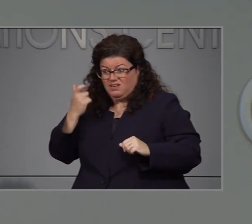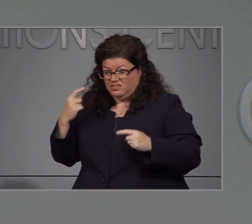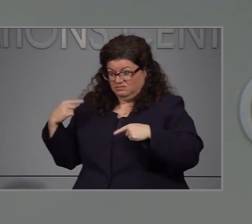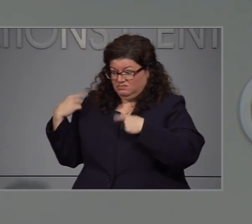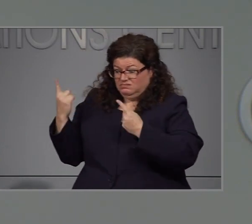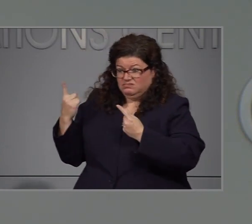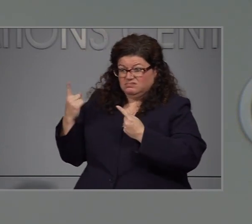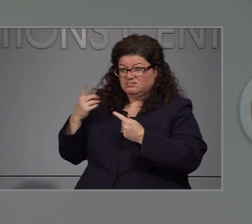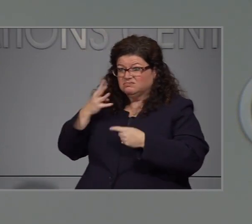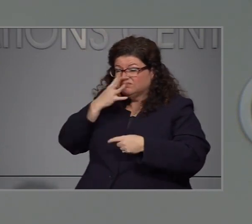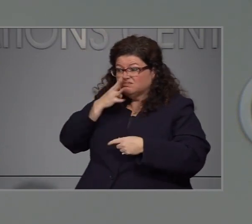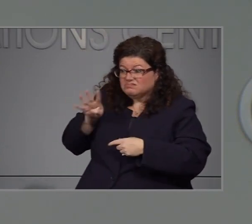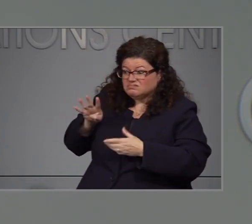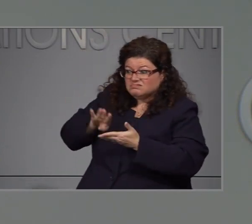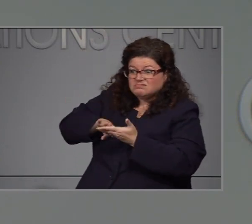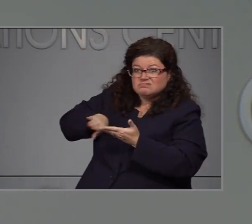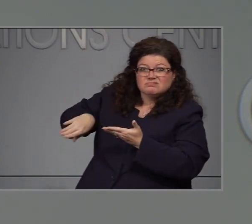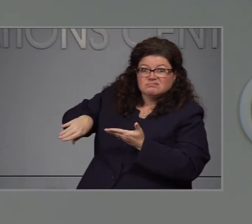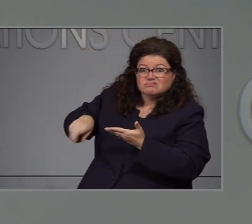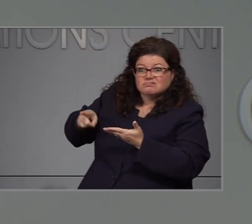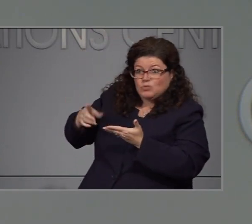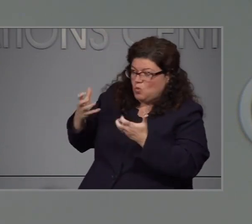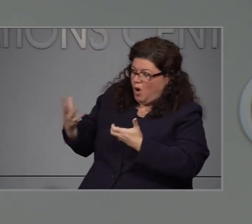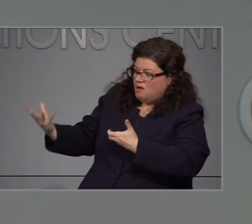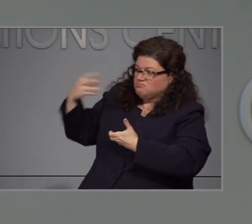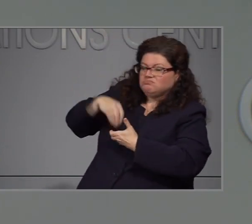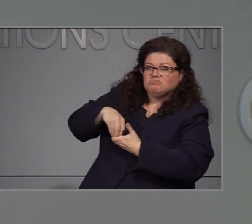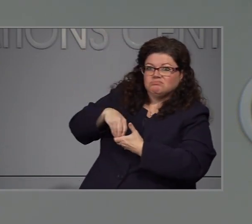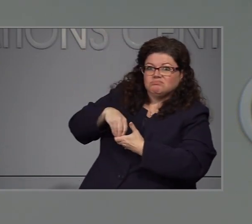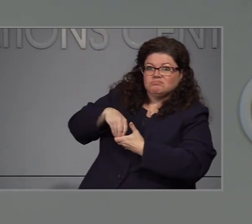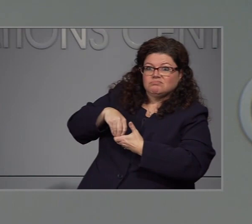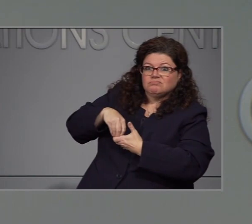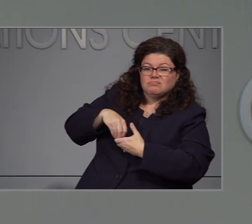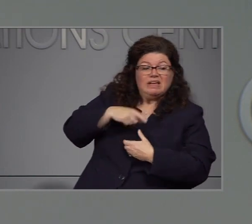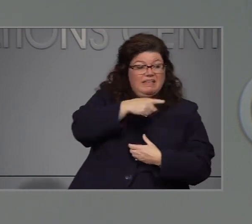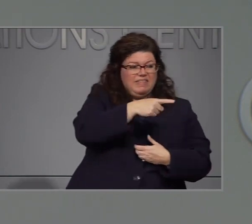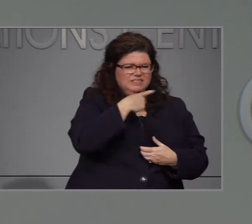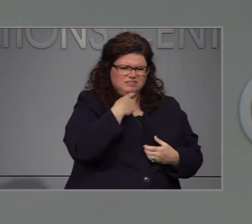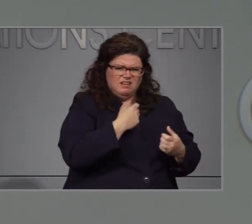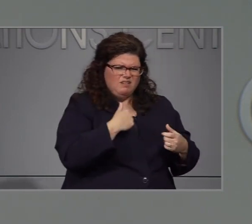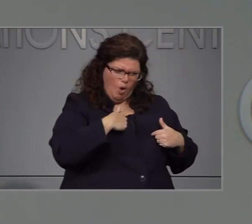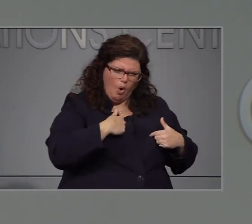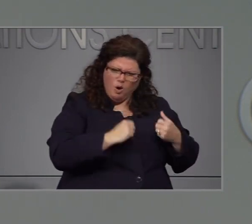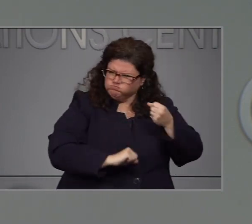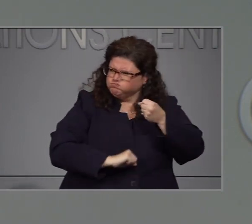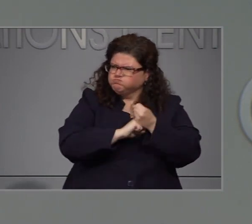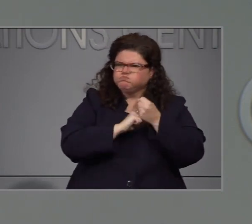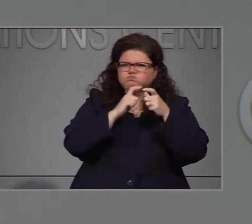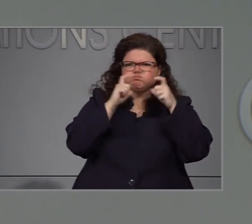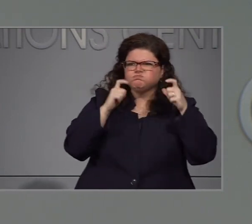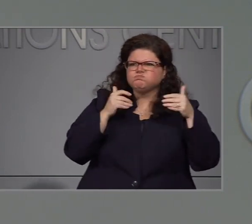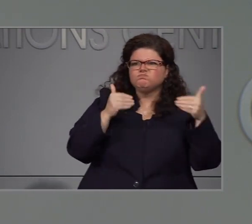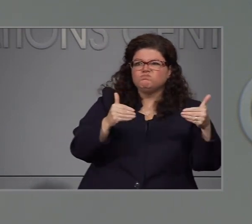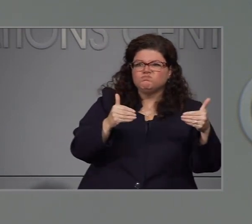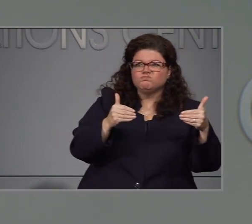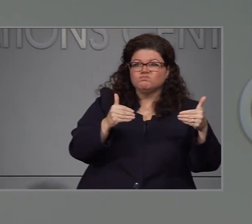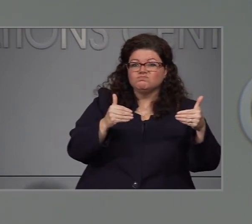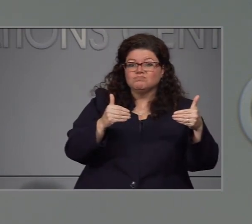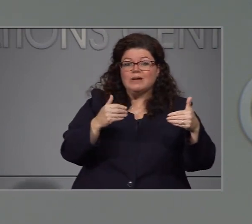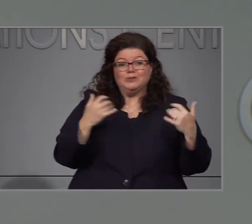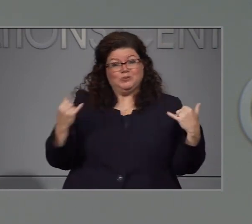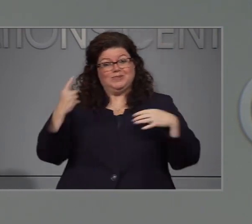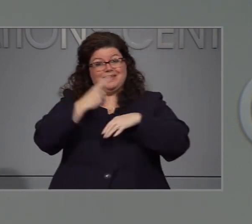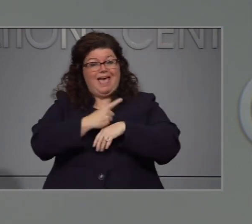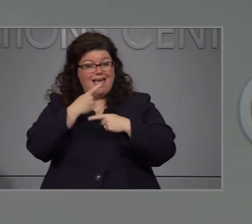desproporcionalmente afectadas por esta enfermedad. Y ellos dijeron simplemente cuenta con nosotros. Y ahora estoy muy